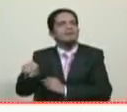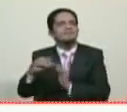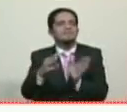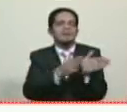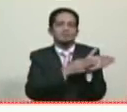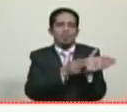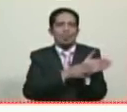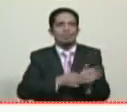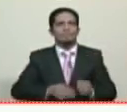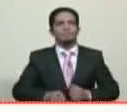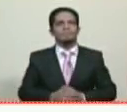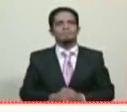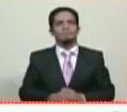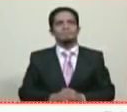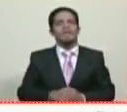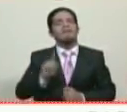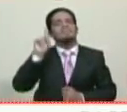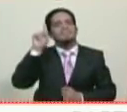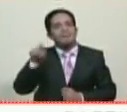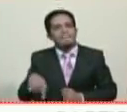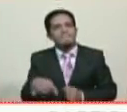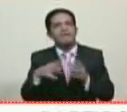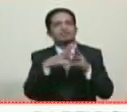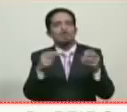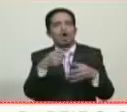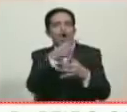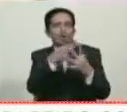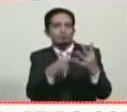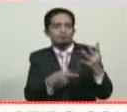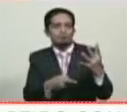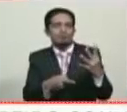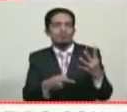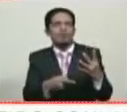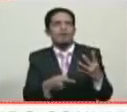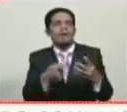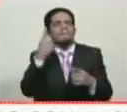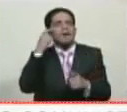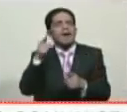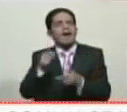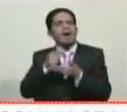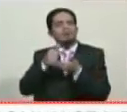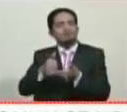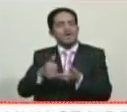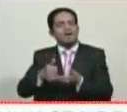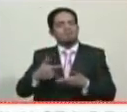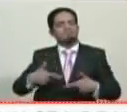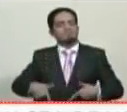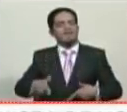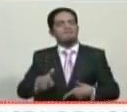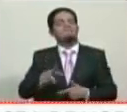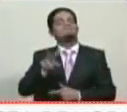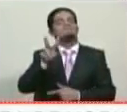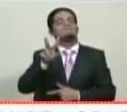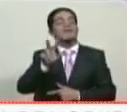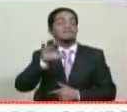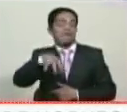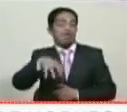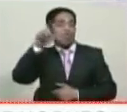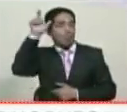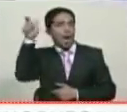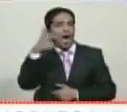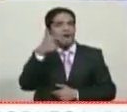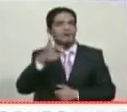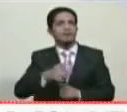Social. También el equipamiento de una unidad de diálisis que está por inaugurarse en Valle La Pascua, Estado Guárico, cuyas